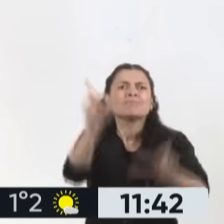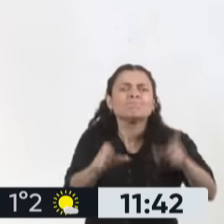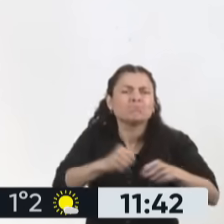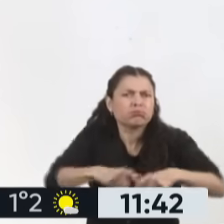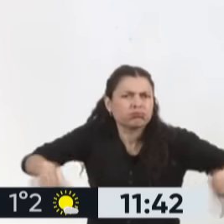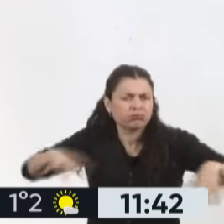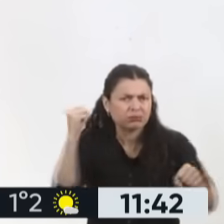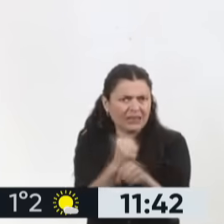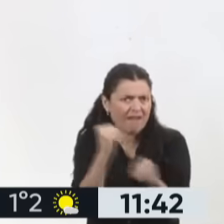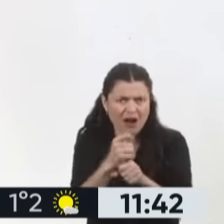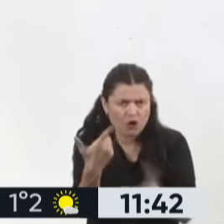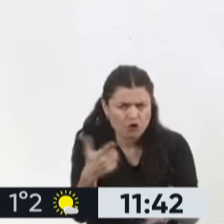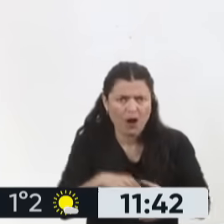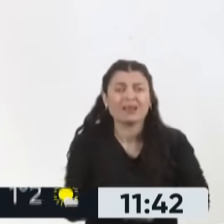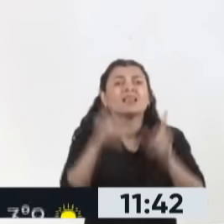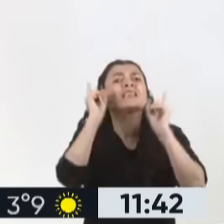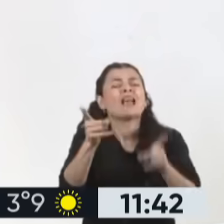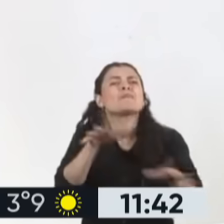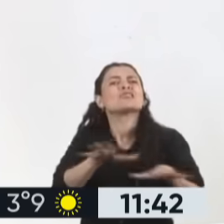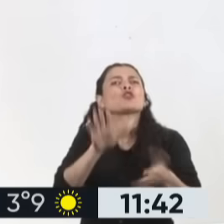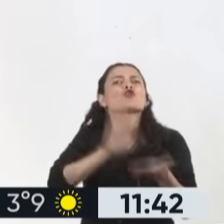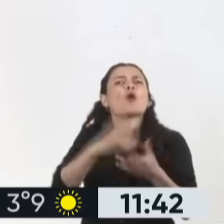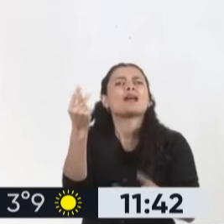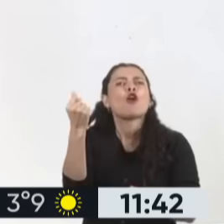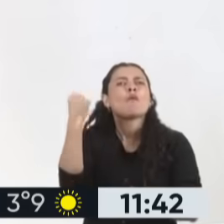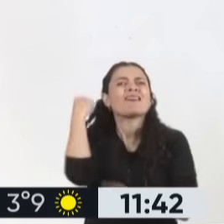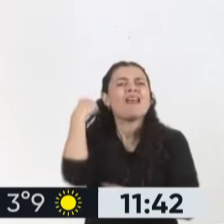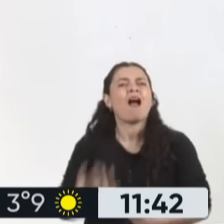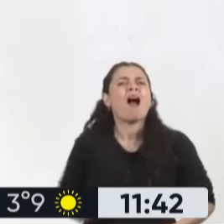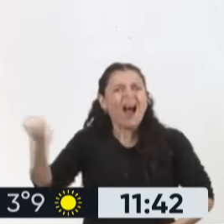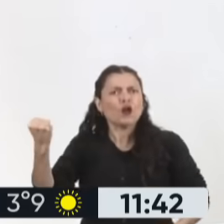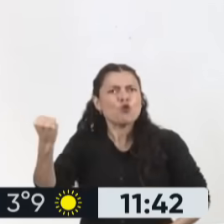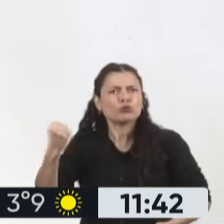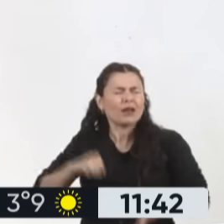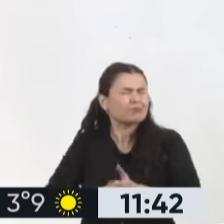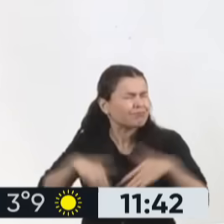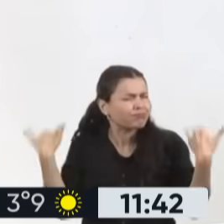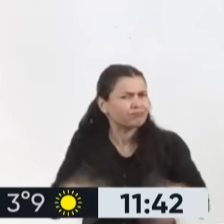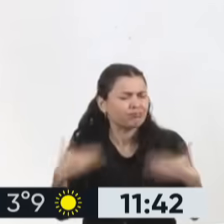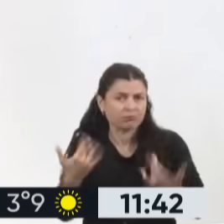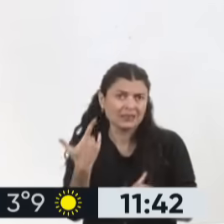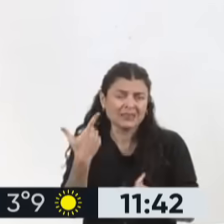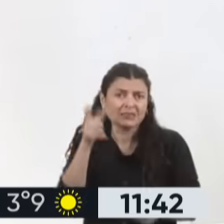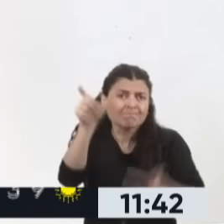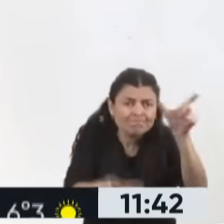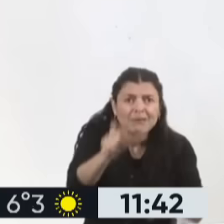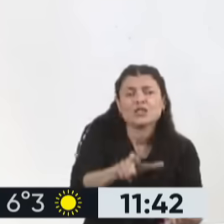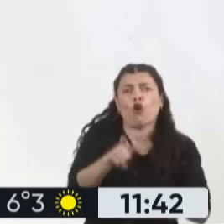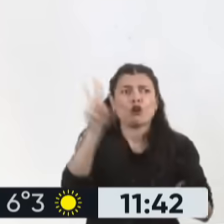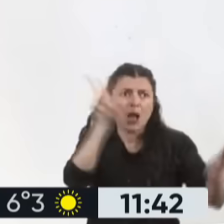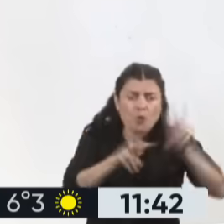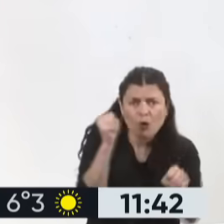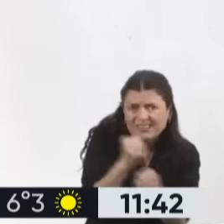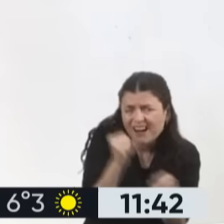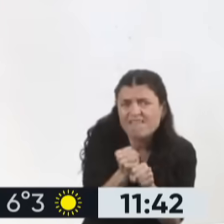sido extremadamente severo, cosa que nosotros no compartimos. Más allá de que esta es la visión de él, yo quería saber cuál es la posición del gobierno con respecto a por qué